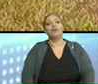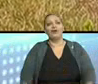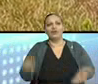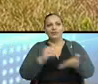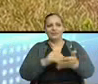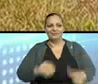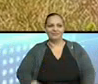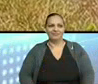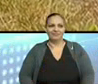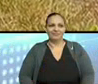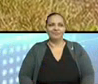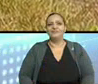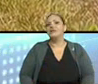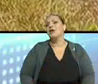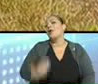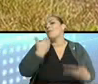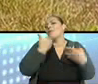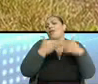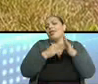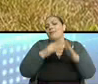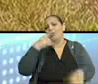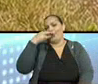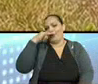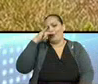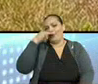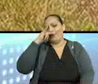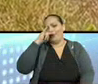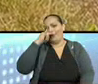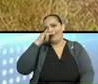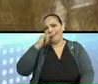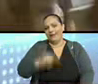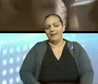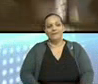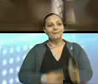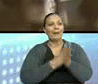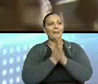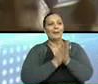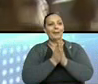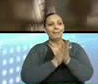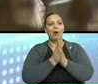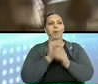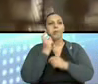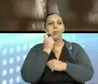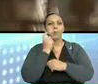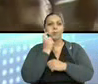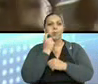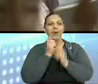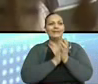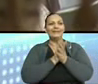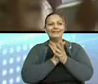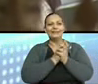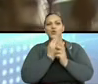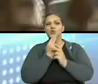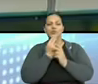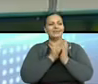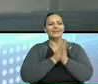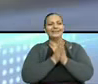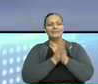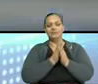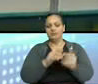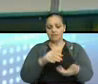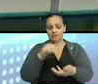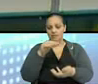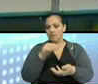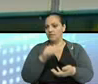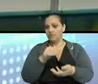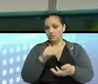caramelos y se empacha. ¡Ay! Y ve la funda de caramelo y está empachado, así es. Le dieron la libertad y se sintieron, sí, les quedó